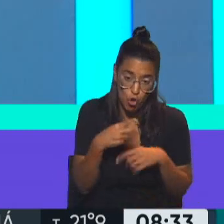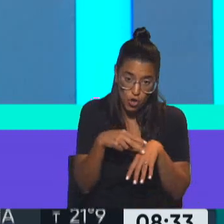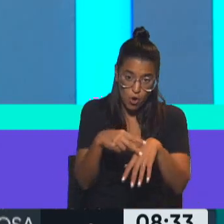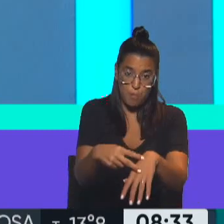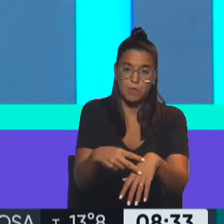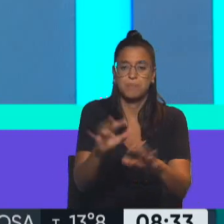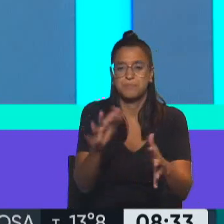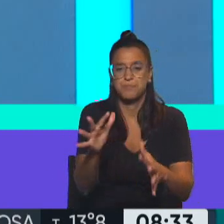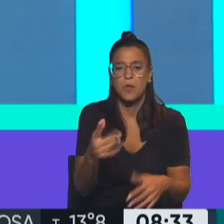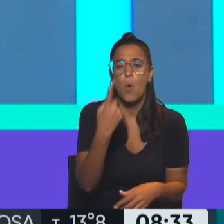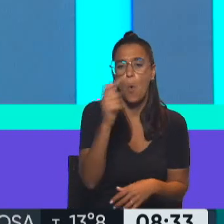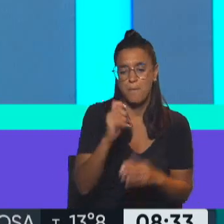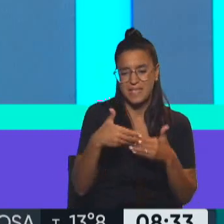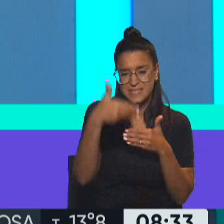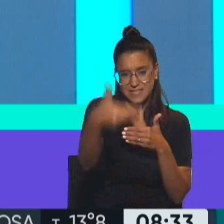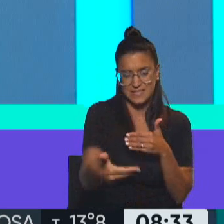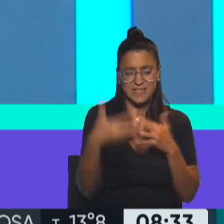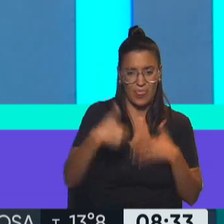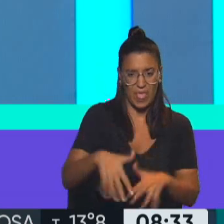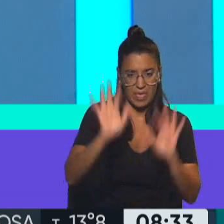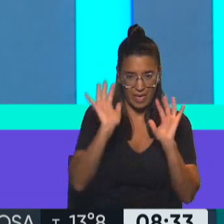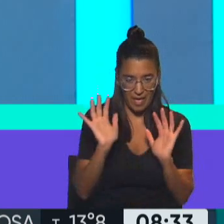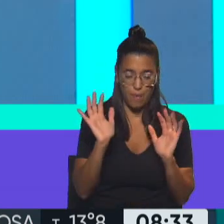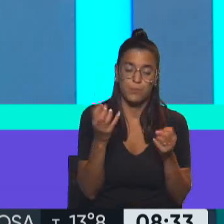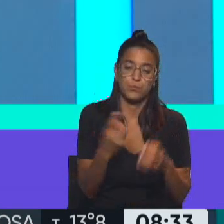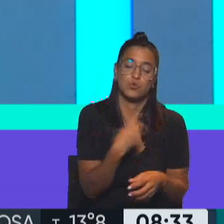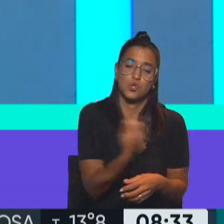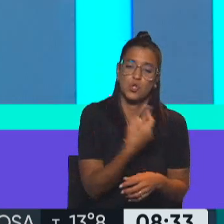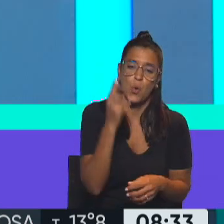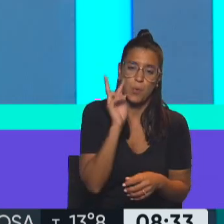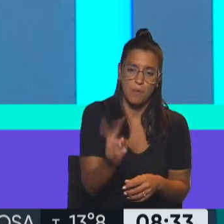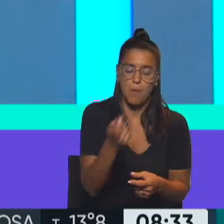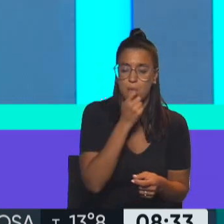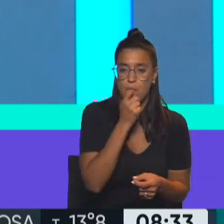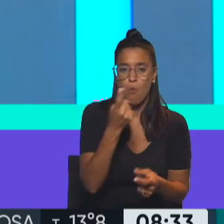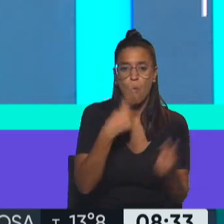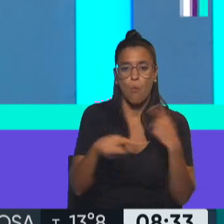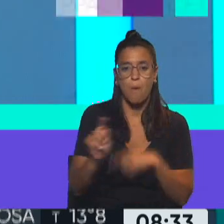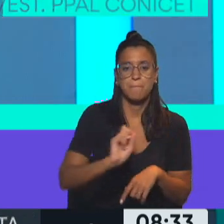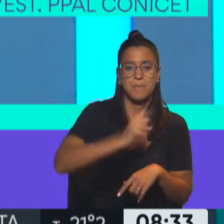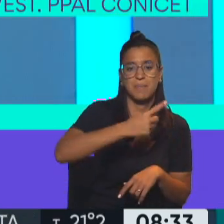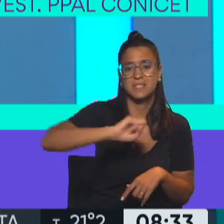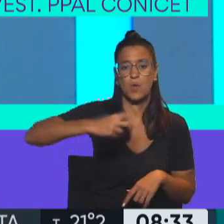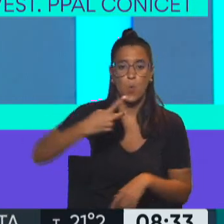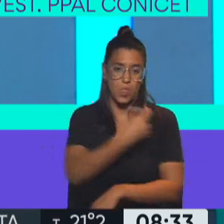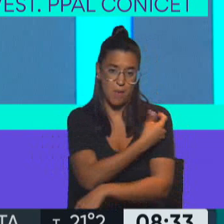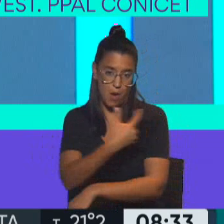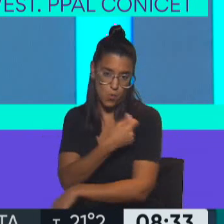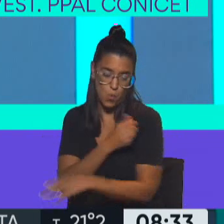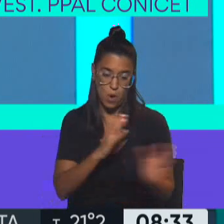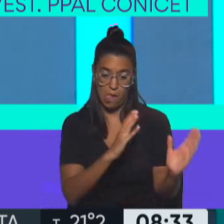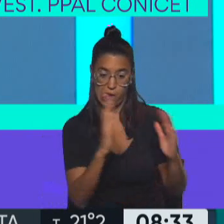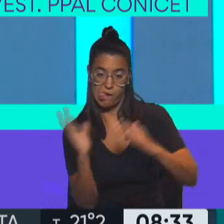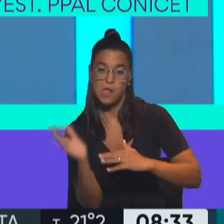dejar pasar por lo menos un mes. ¿Por qué? Porque lo hemos visto inclusive cuando se desfasó la primera y la segunda dosis. Cuanto